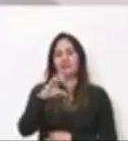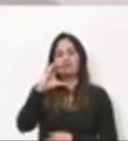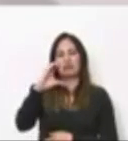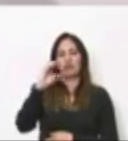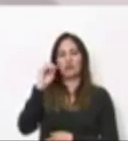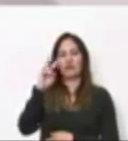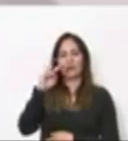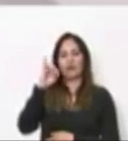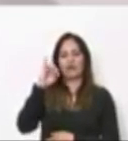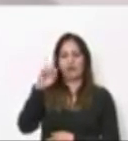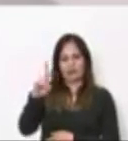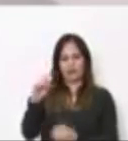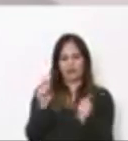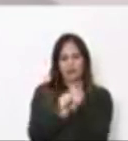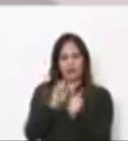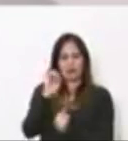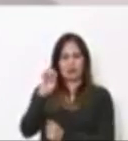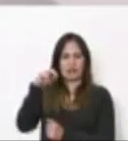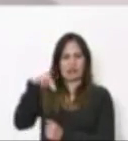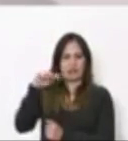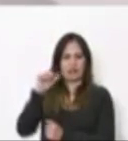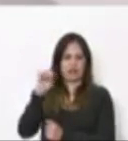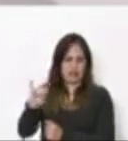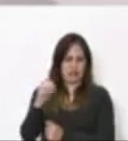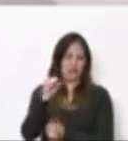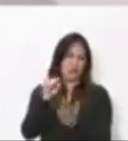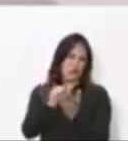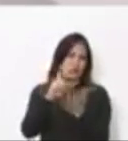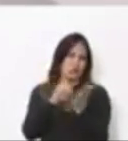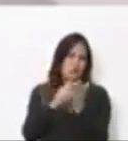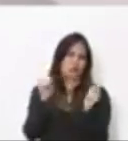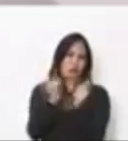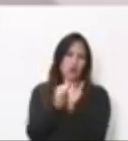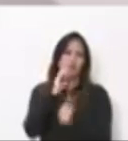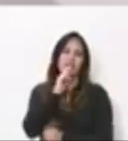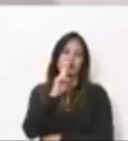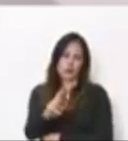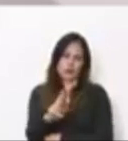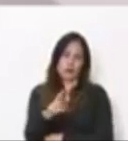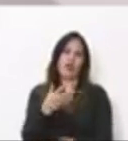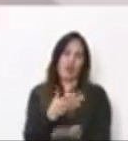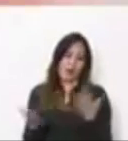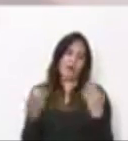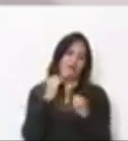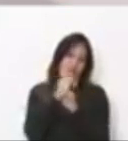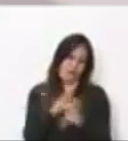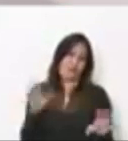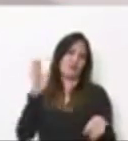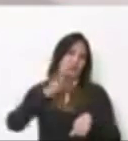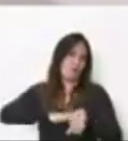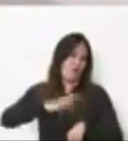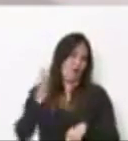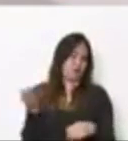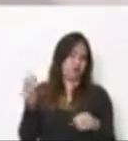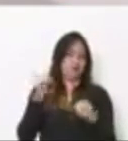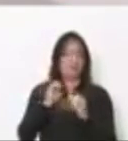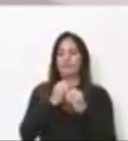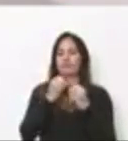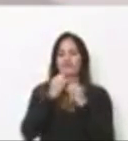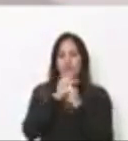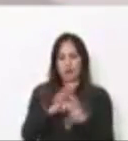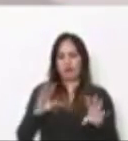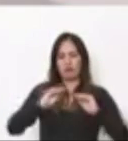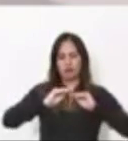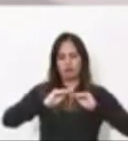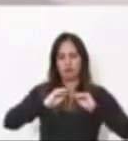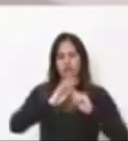INAI, ¿sí? Del micrositio con solicitudes y respuestas, ahora con esta información, pues que es información pública, donde le hemos